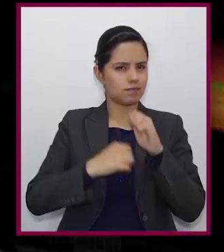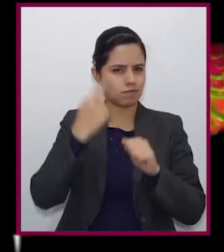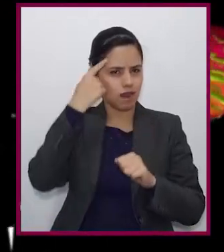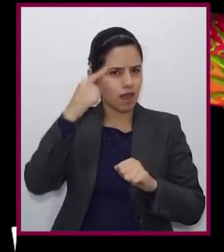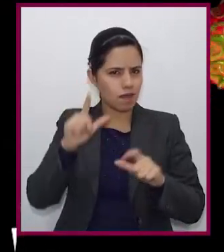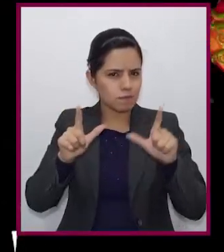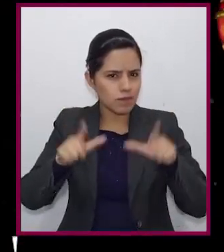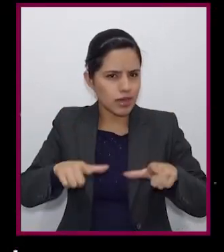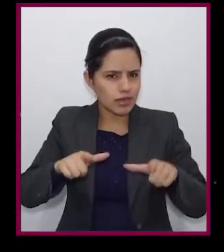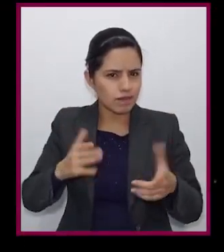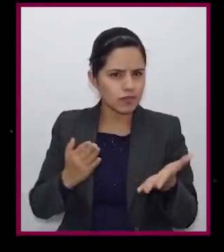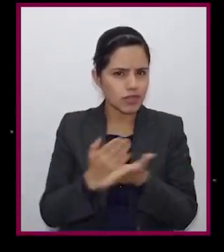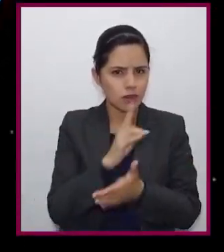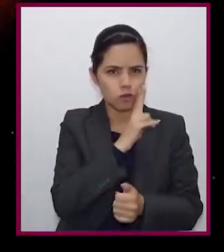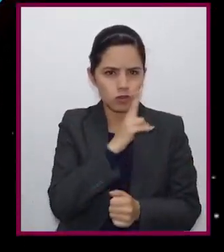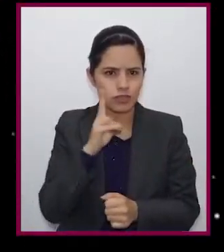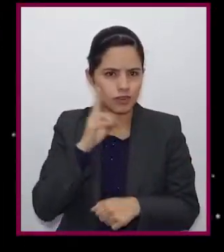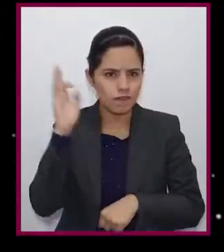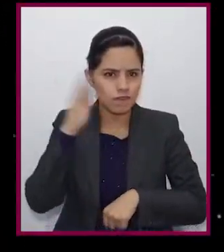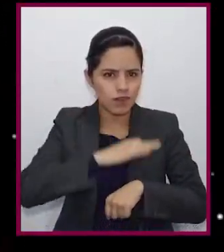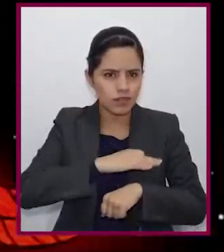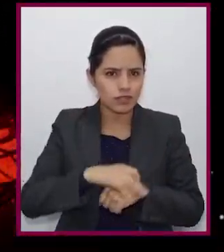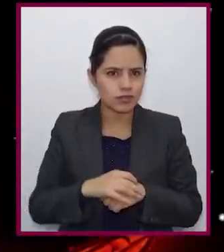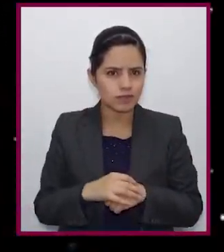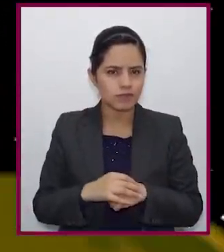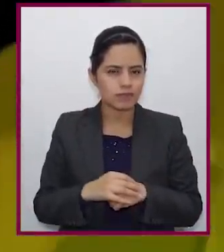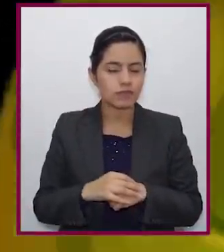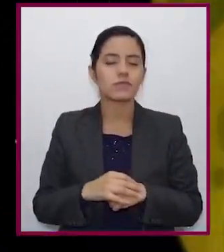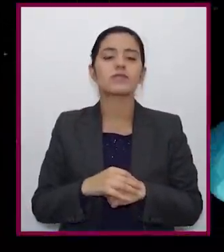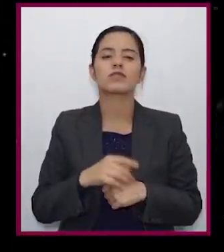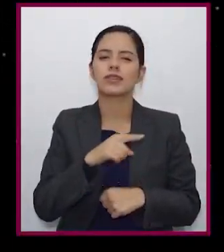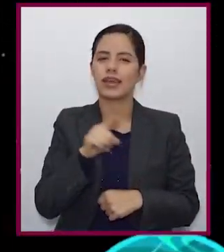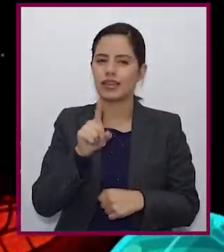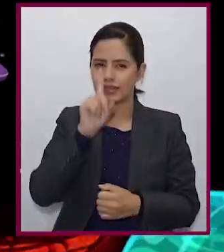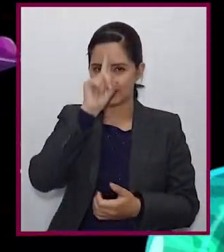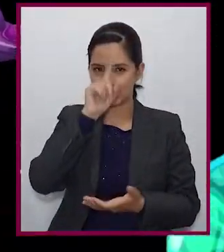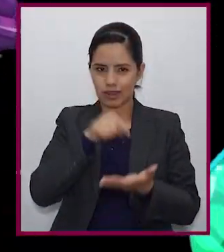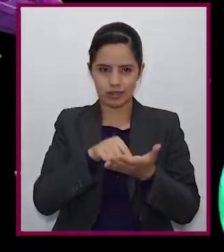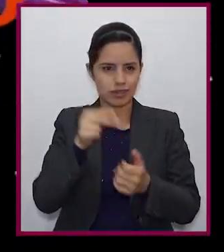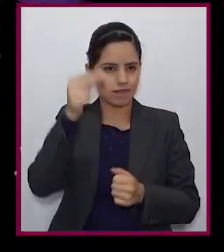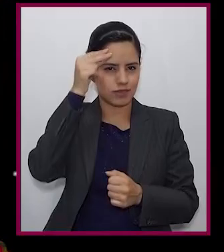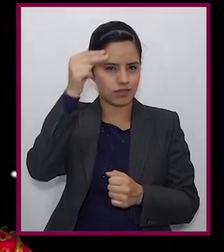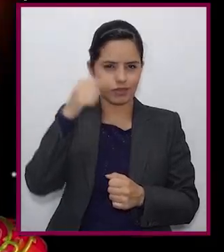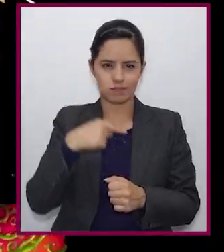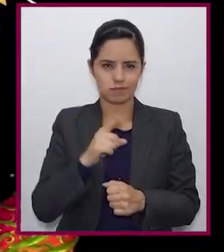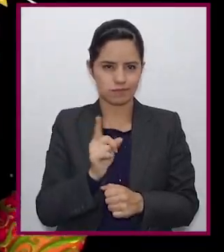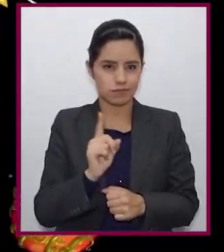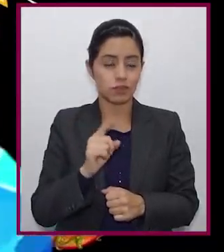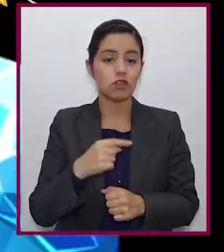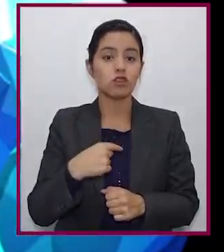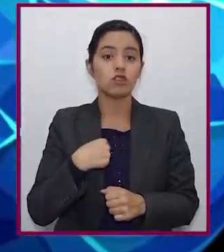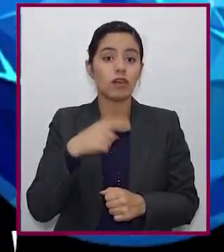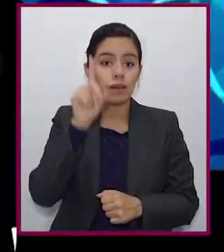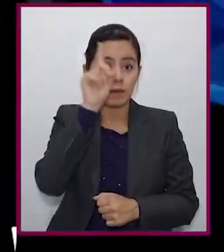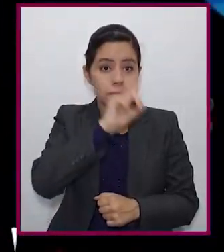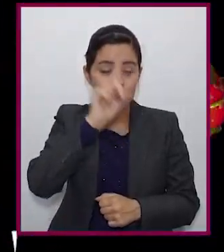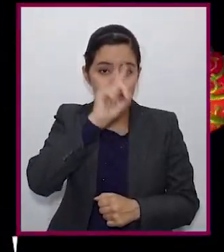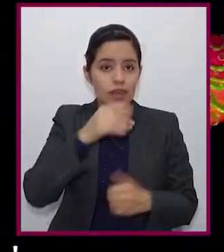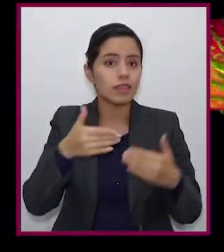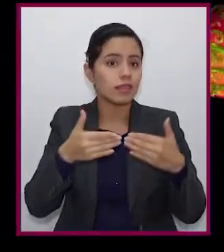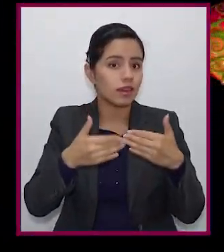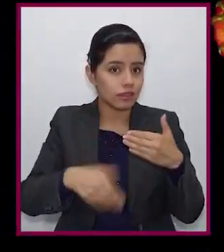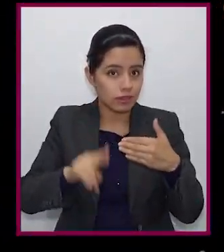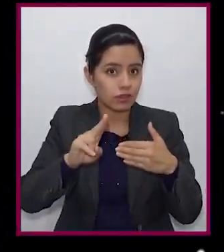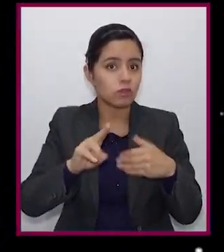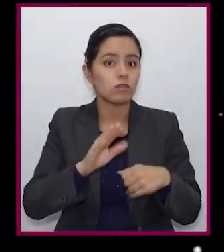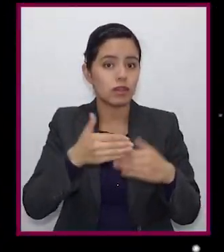falsas. Ah, se creen muy listos, beatboxers. Pero les recomiendo que a partir de ahora